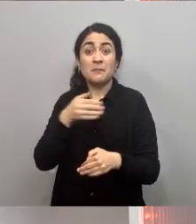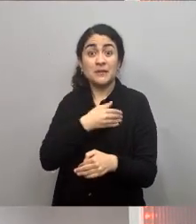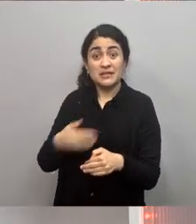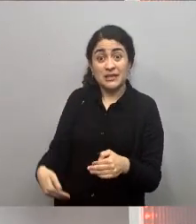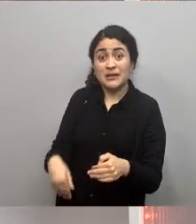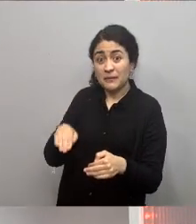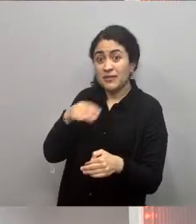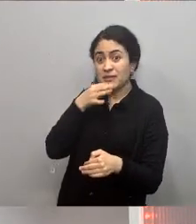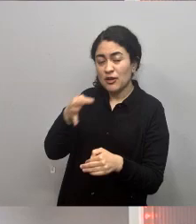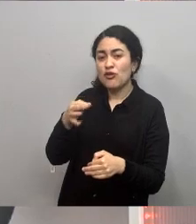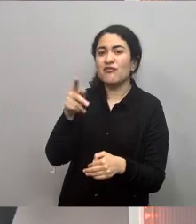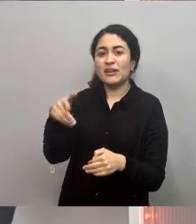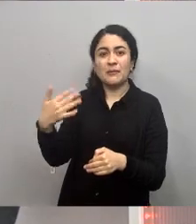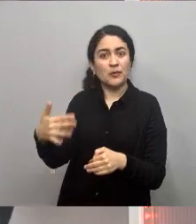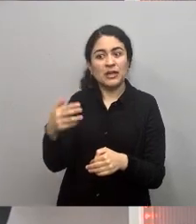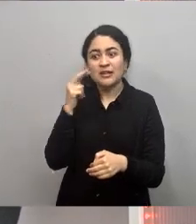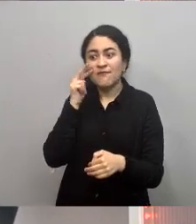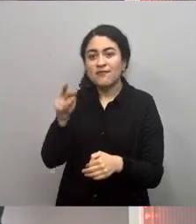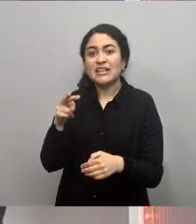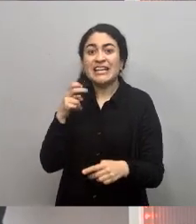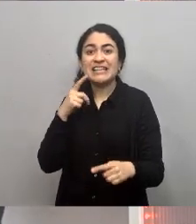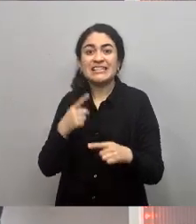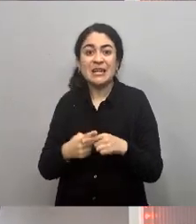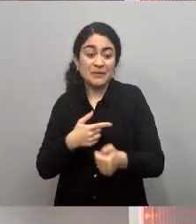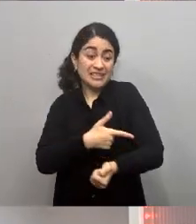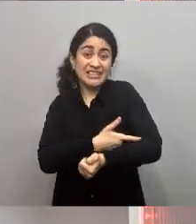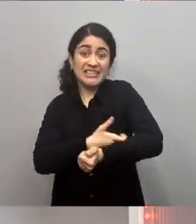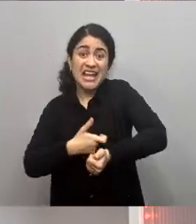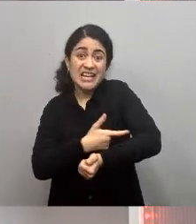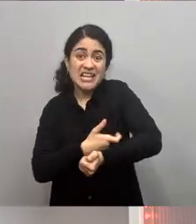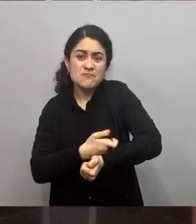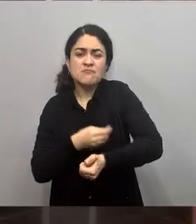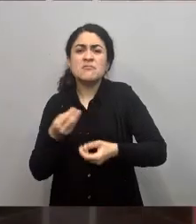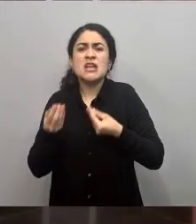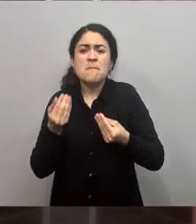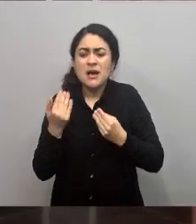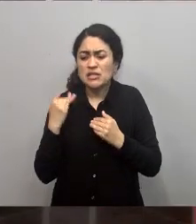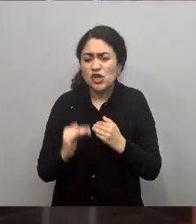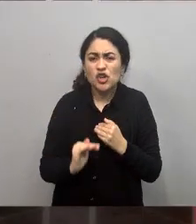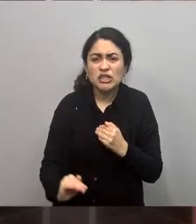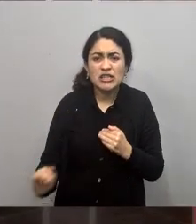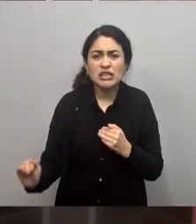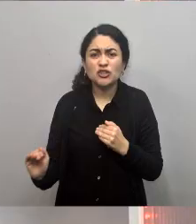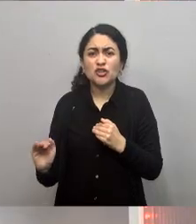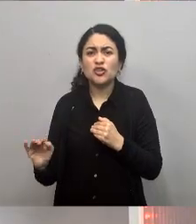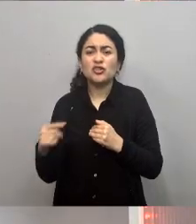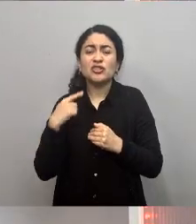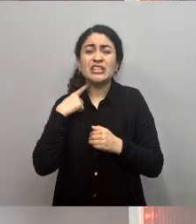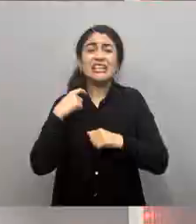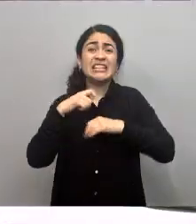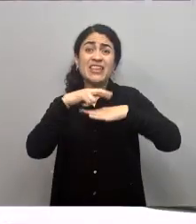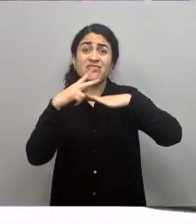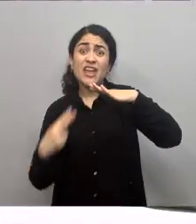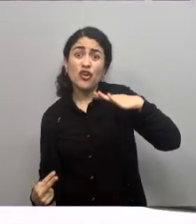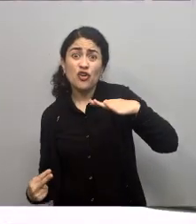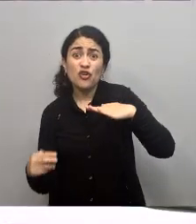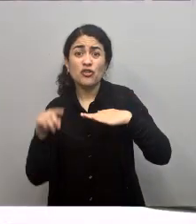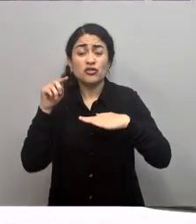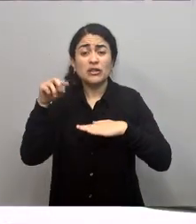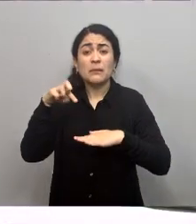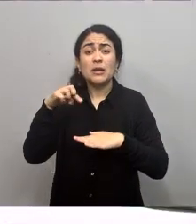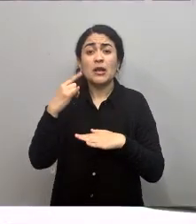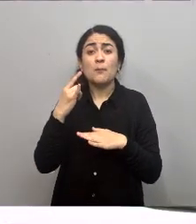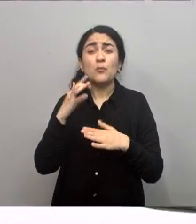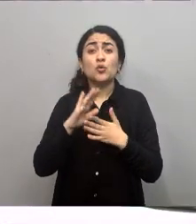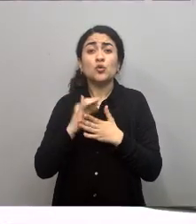cierto?, exámenes de sangre para definir definitivamente qué pasa con el tema sanguíneo de los niños, de las personas en Quintero Puchuncaví. Exactamente, y una petición